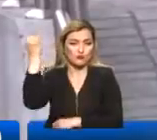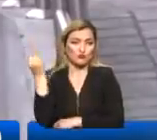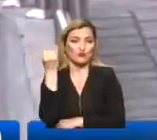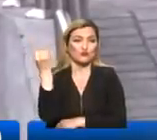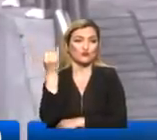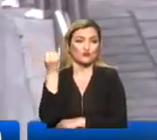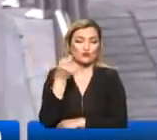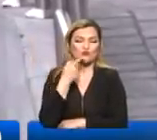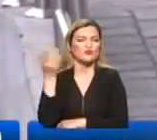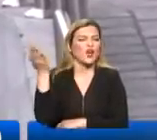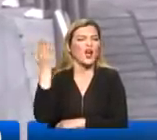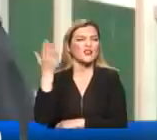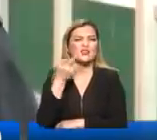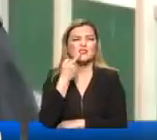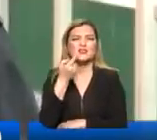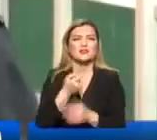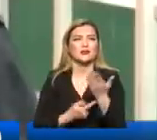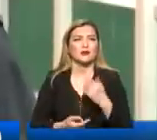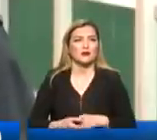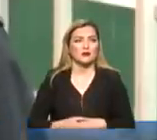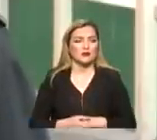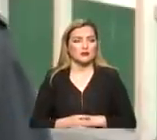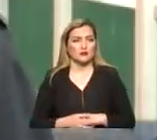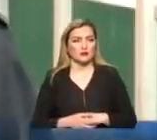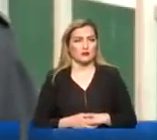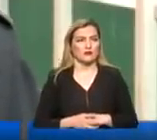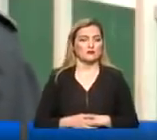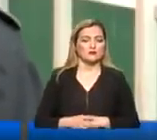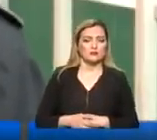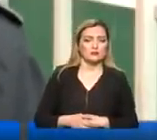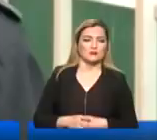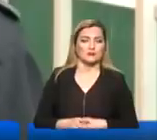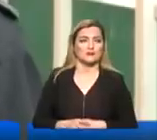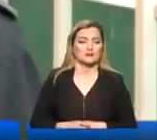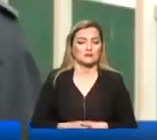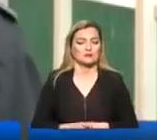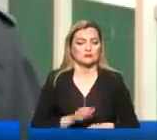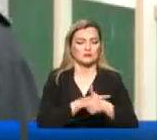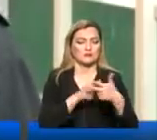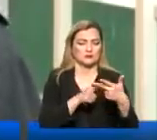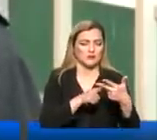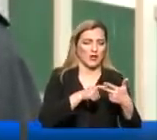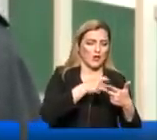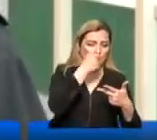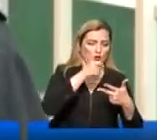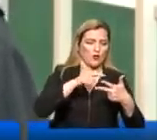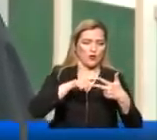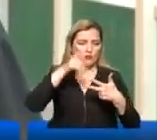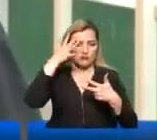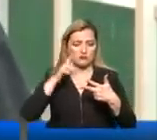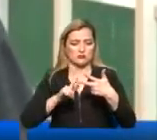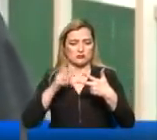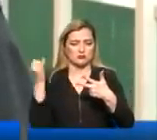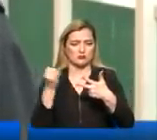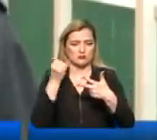del alcalde de este cantón. Hay que entender un concepto que en cualquier semáforo va a seguir incrementando los casos, ¿no?